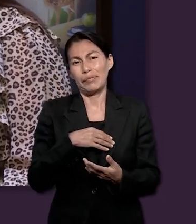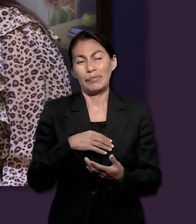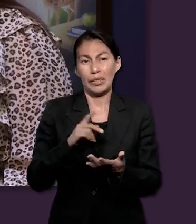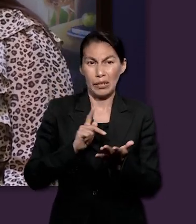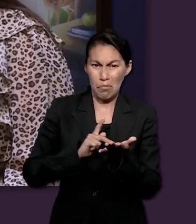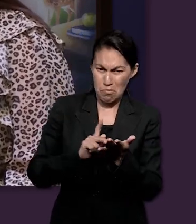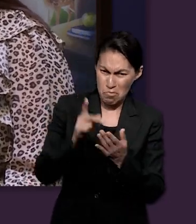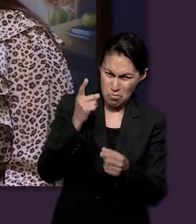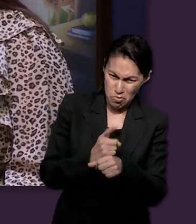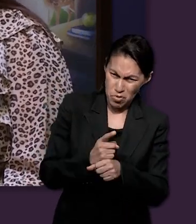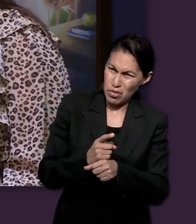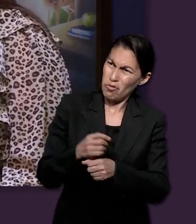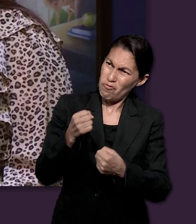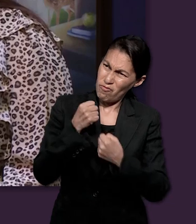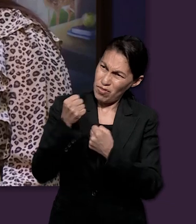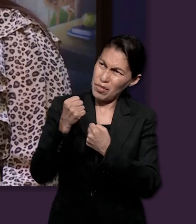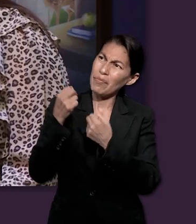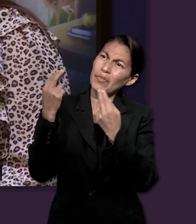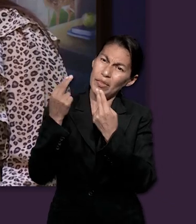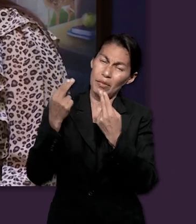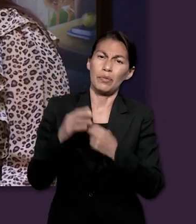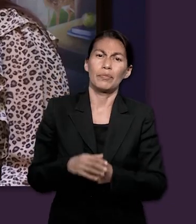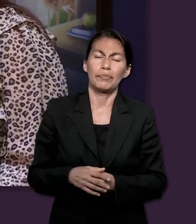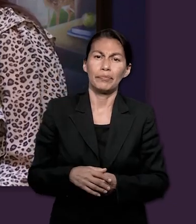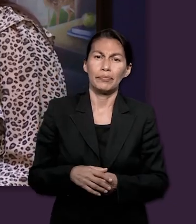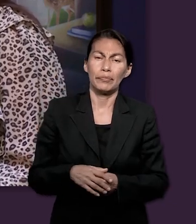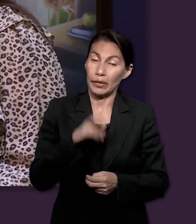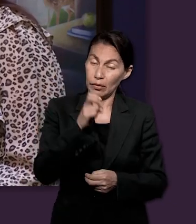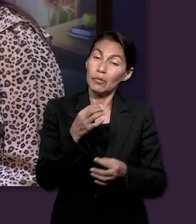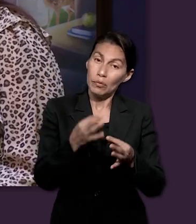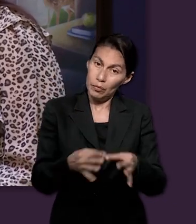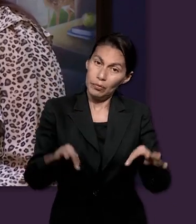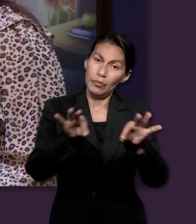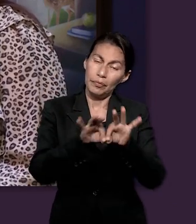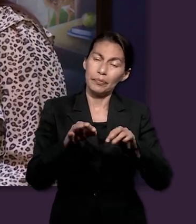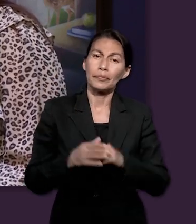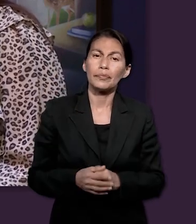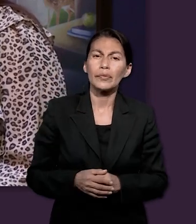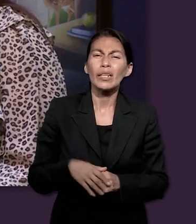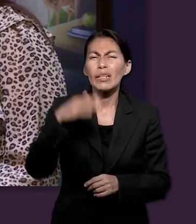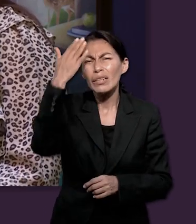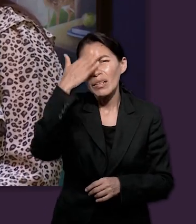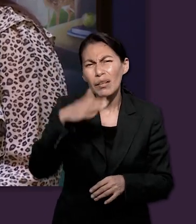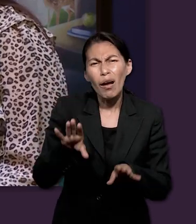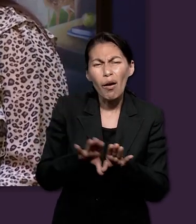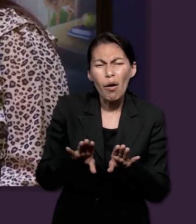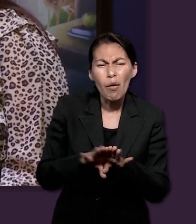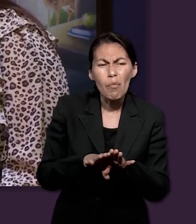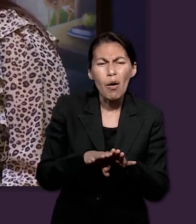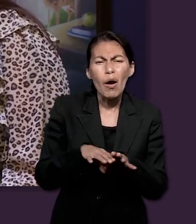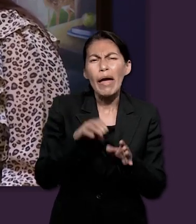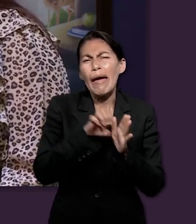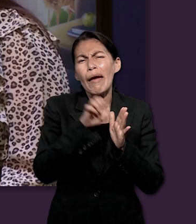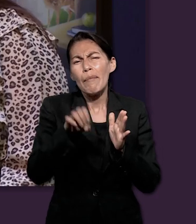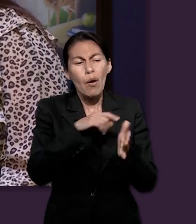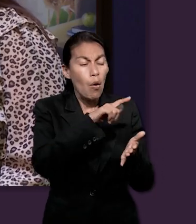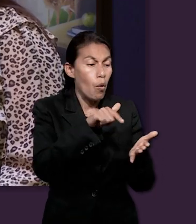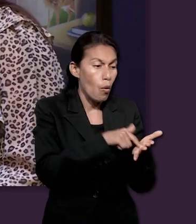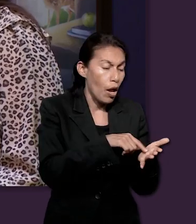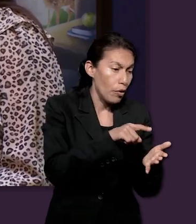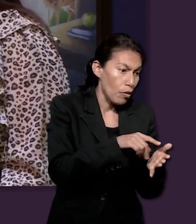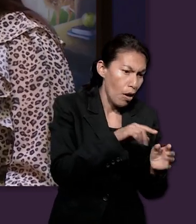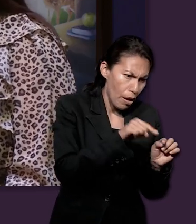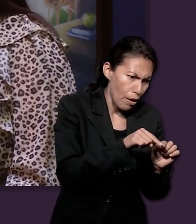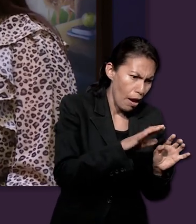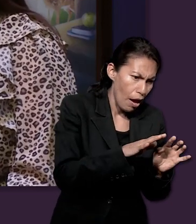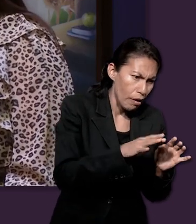obvia fuerza de voluntad que se necesita, que eso es lo más complicado, creo yo, en este caso, saber en qué momento irnos, igual no anteponer